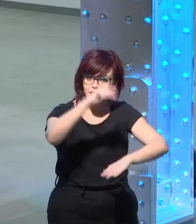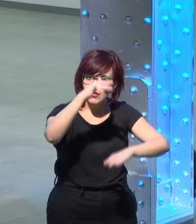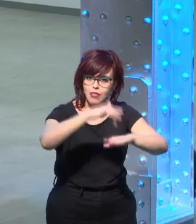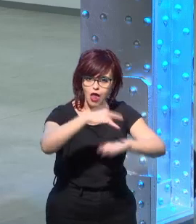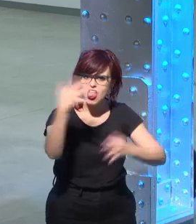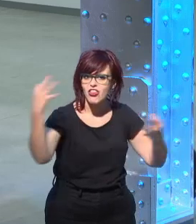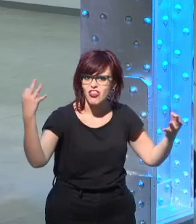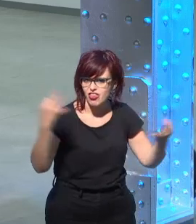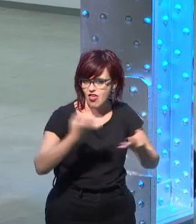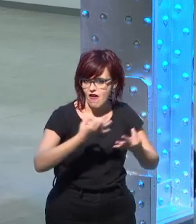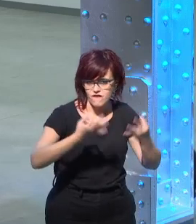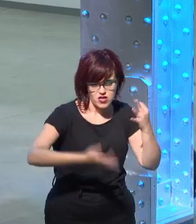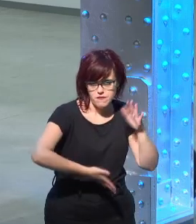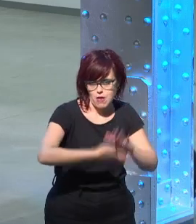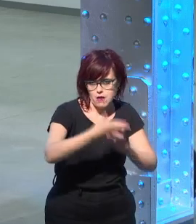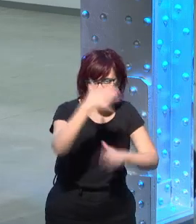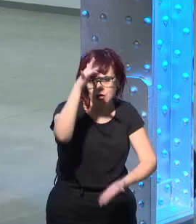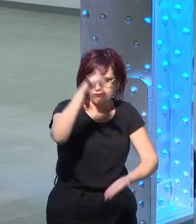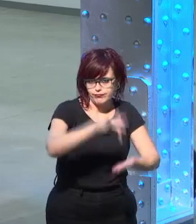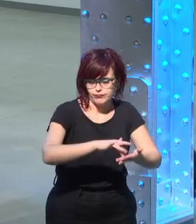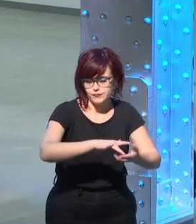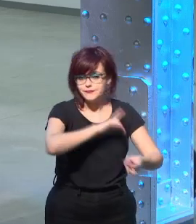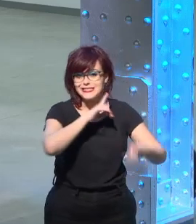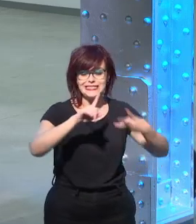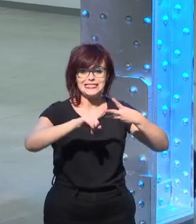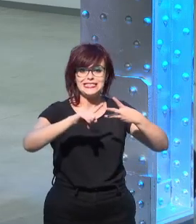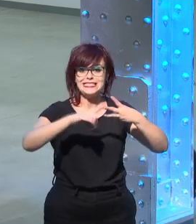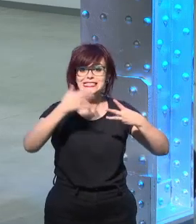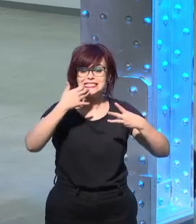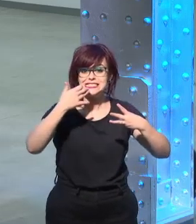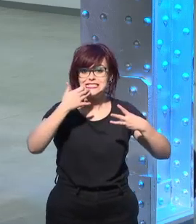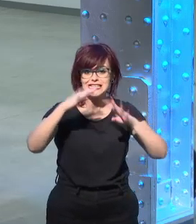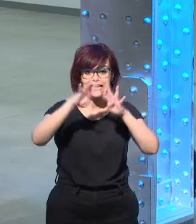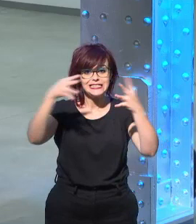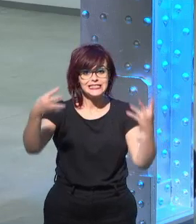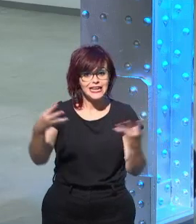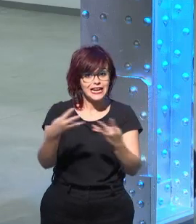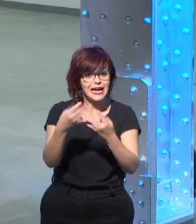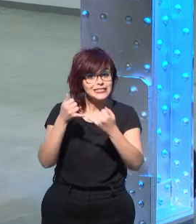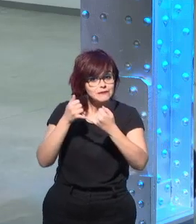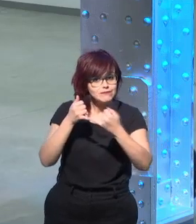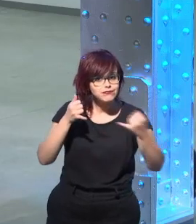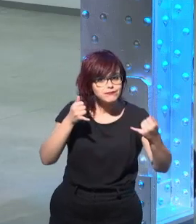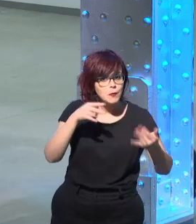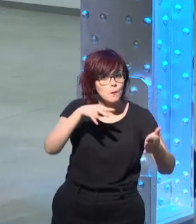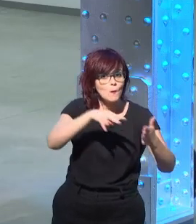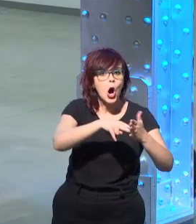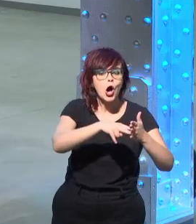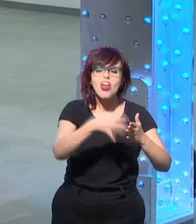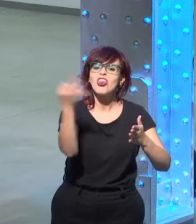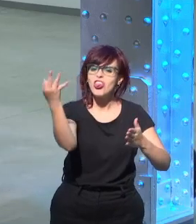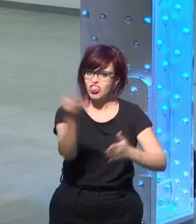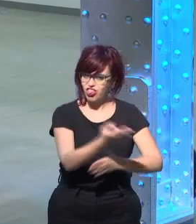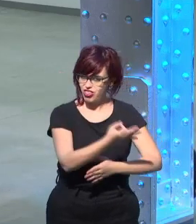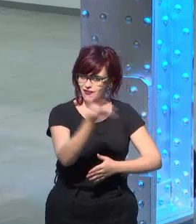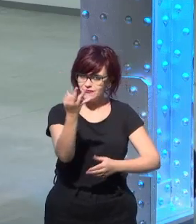digitalizar. El segundo es que todo lo que se pueda conectar se va a conectar. Y todo